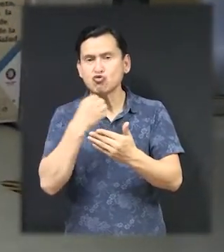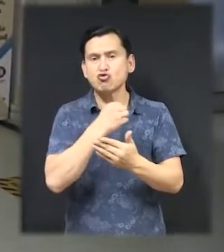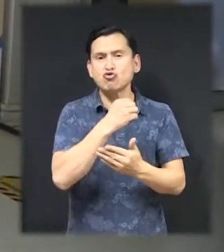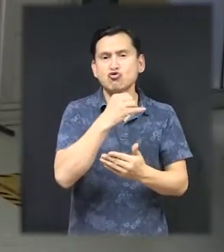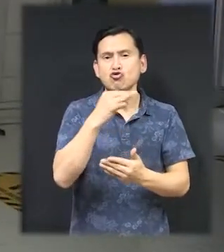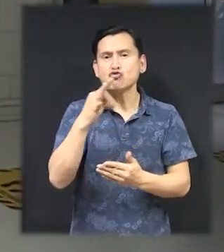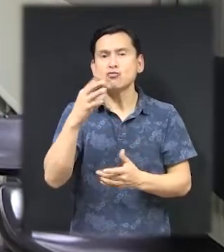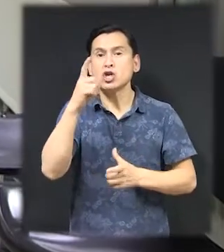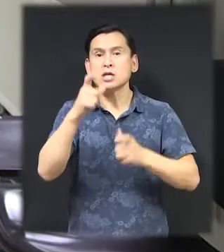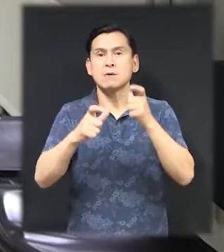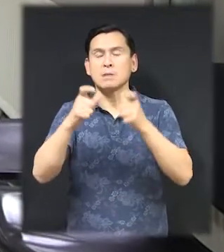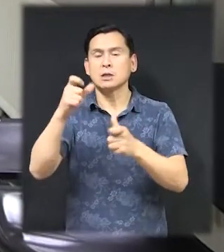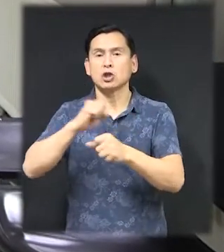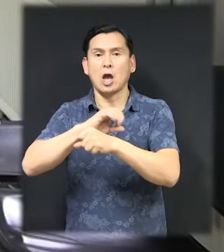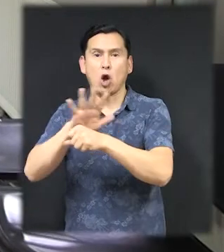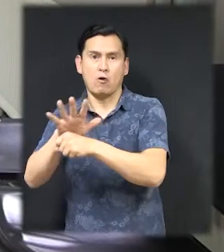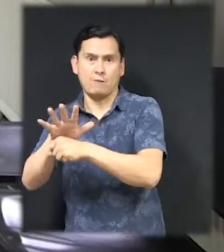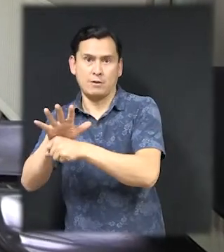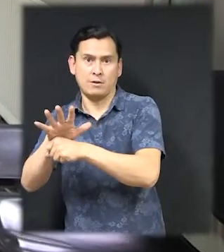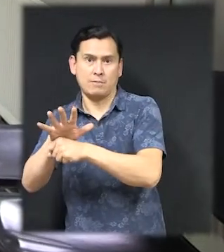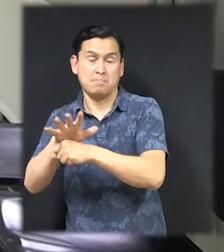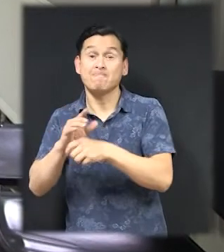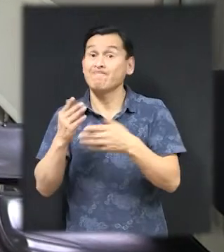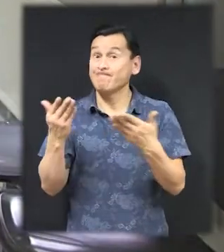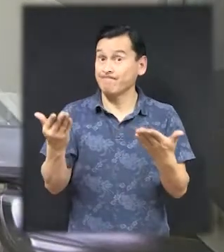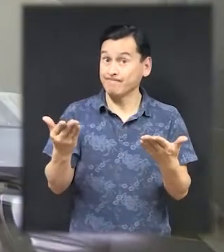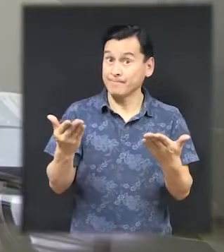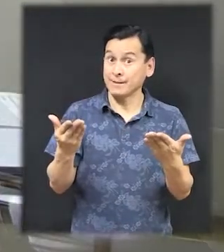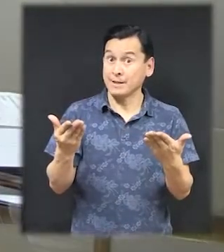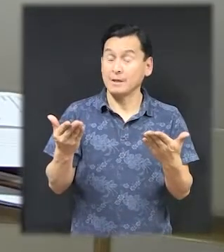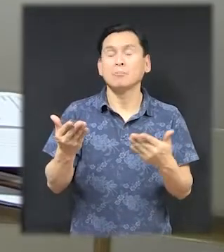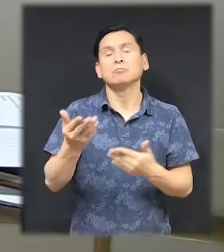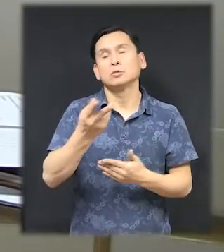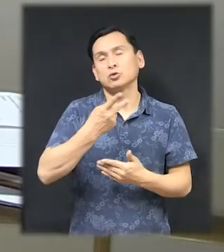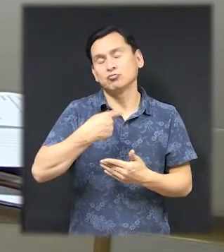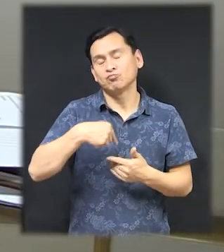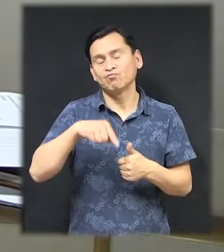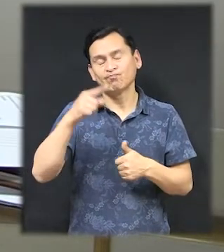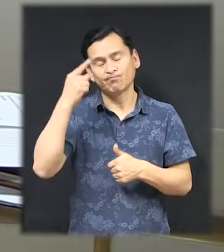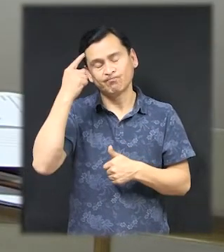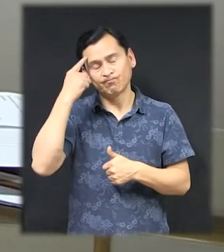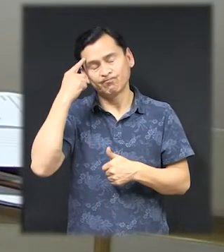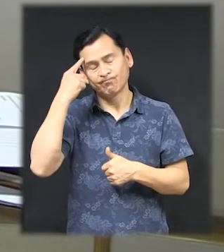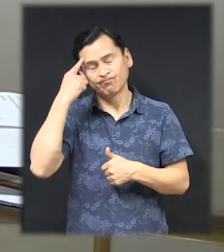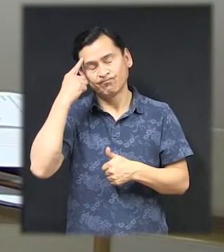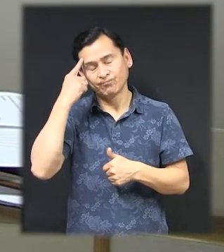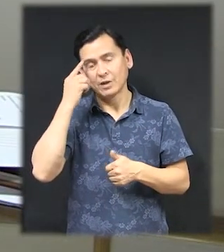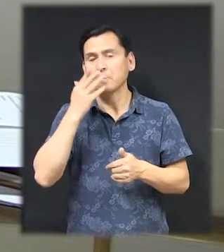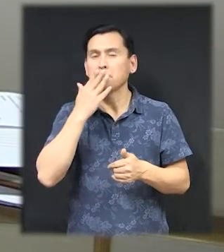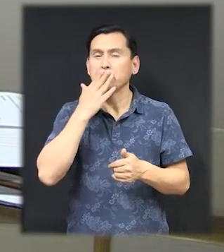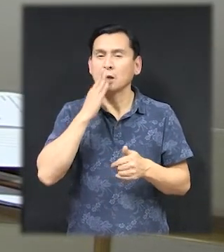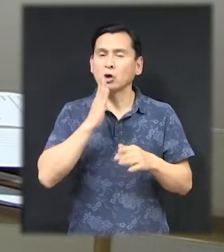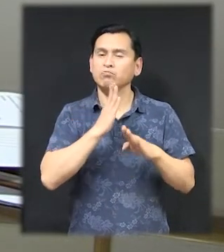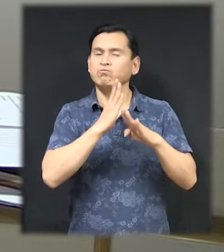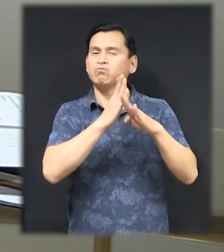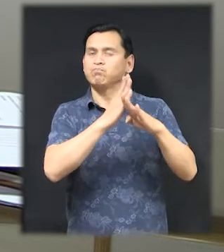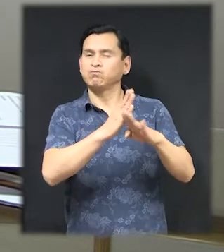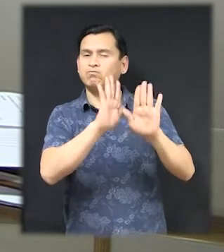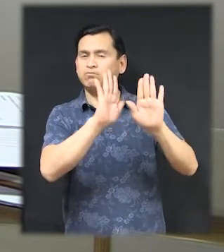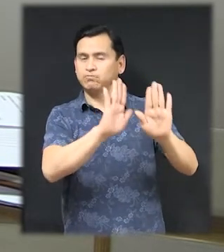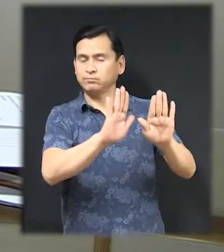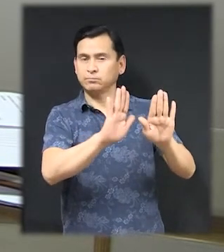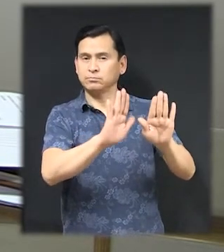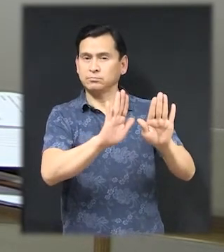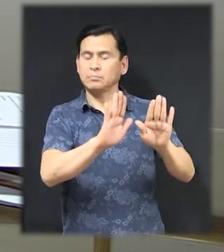a revisar el estado de los pacientes y poder contactar a los familiares para poderles compartir y poder servir